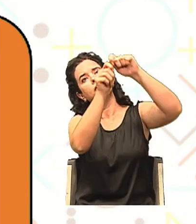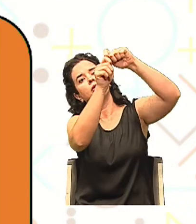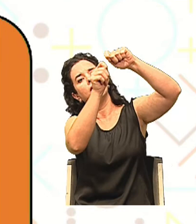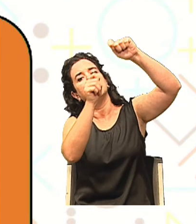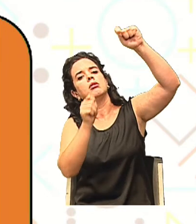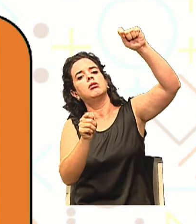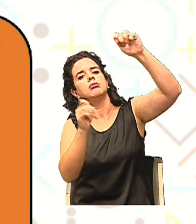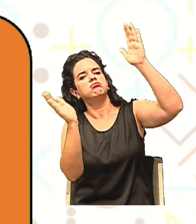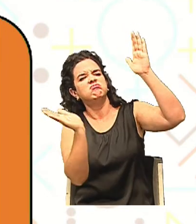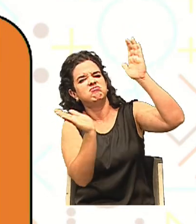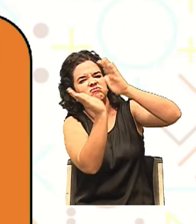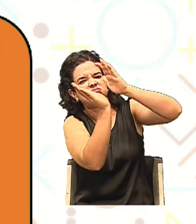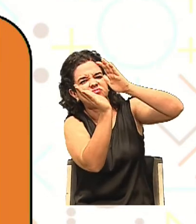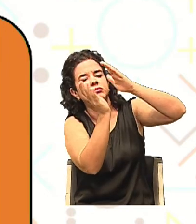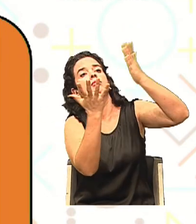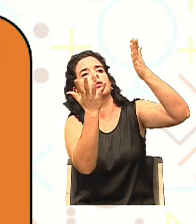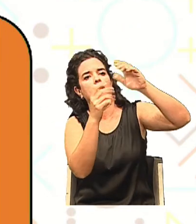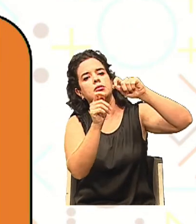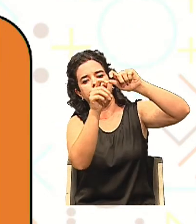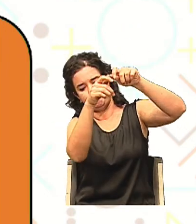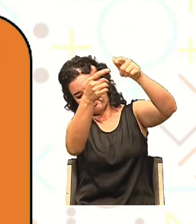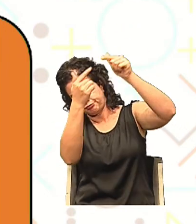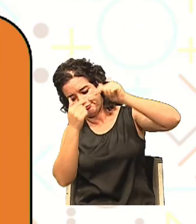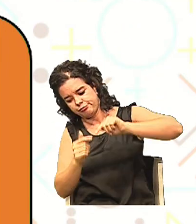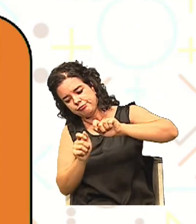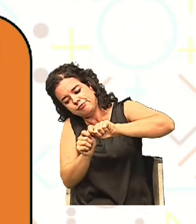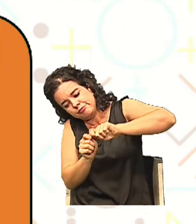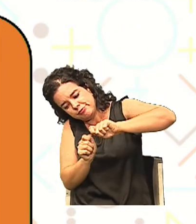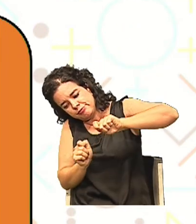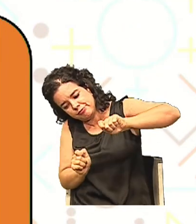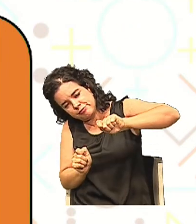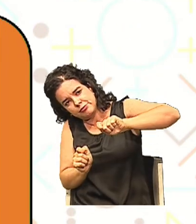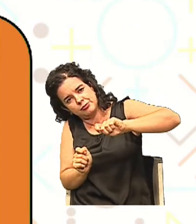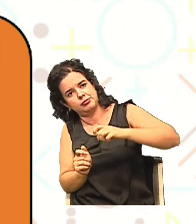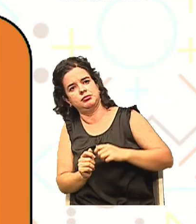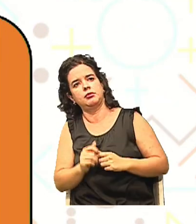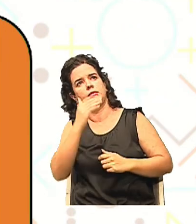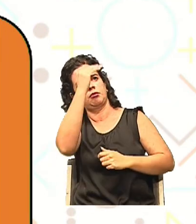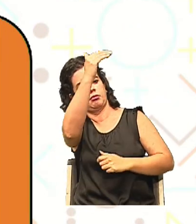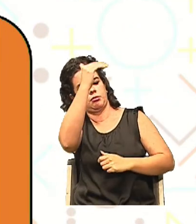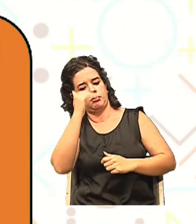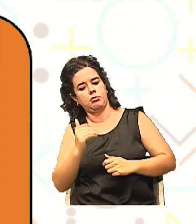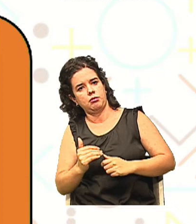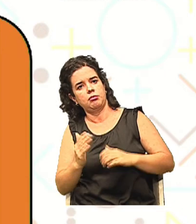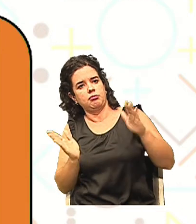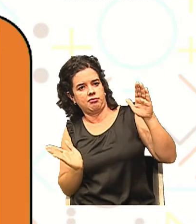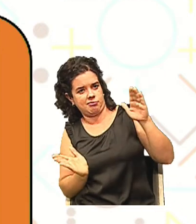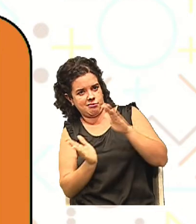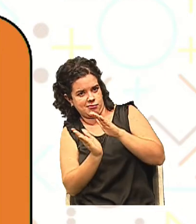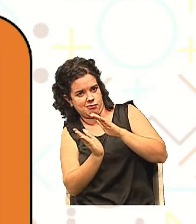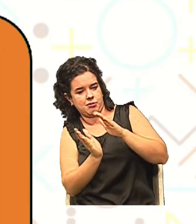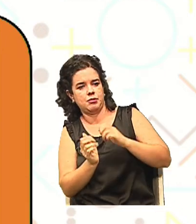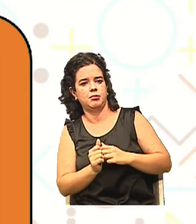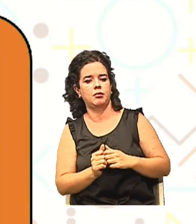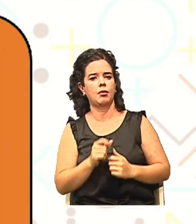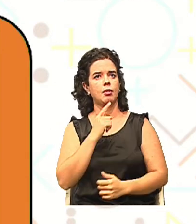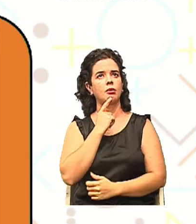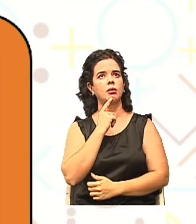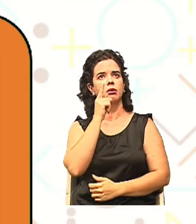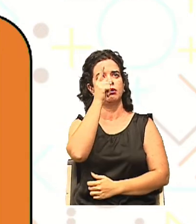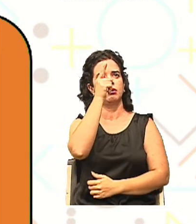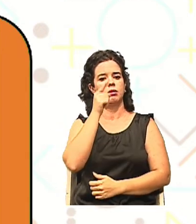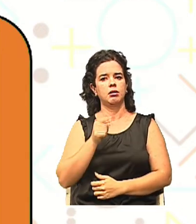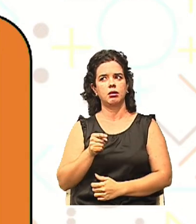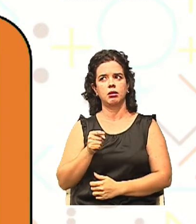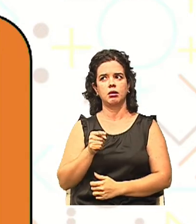lo comparamos con el lado de menor tamaño del otro triángulo. Entonces sería